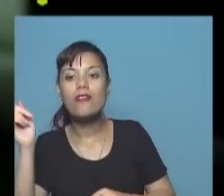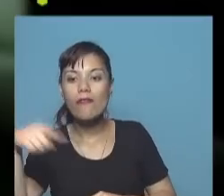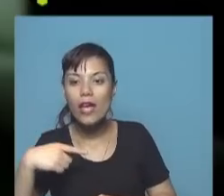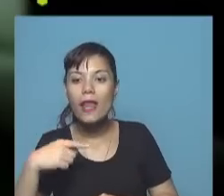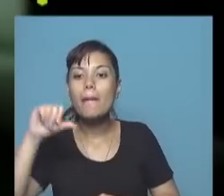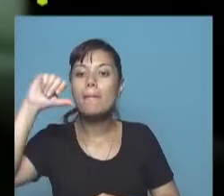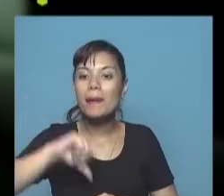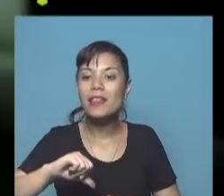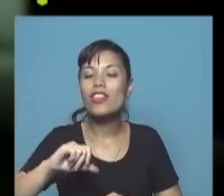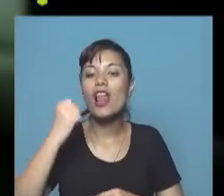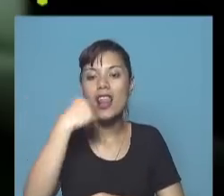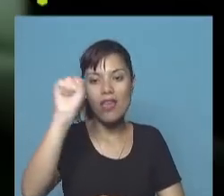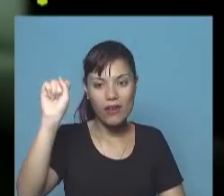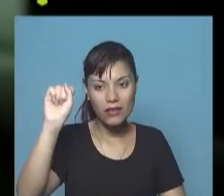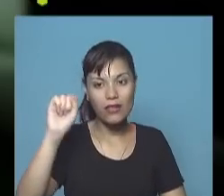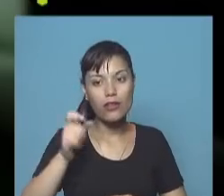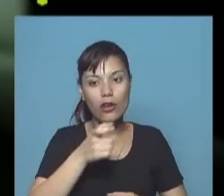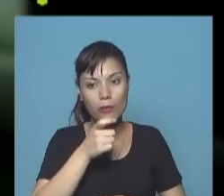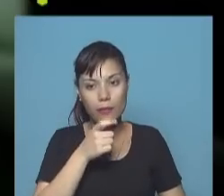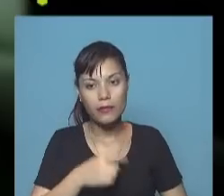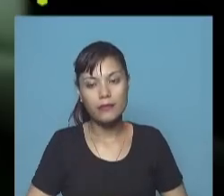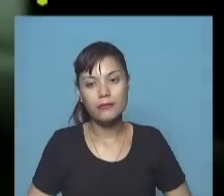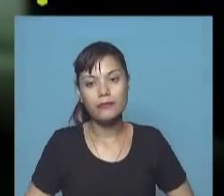como perdedores de la Libertadores.